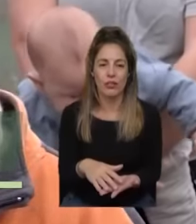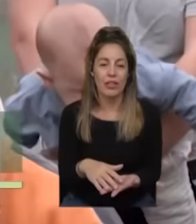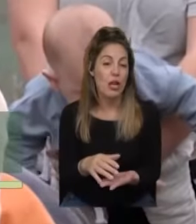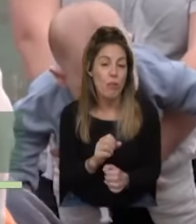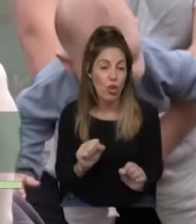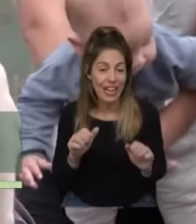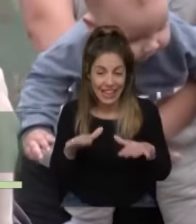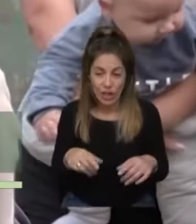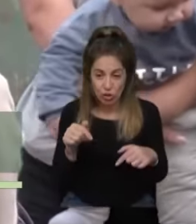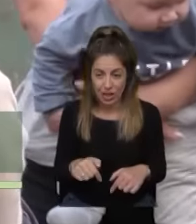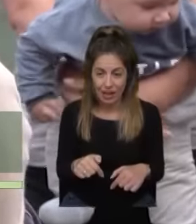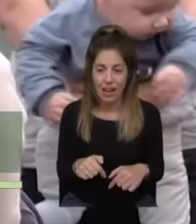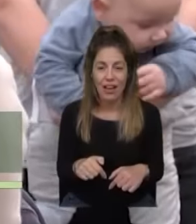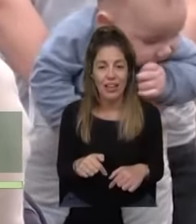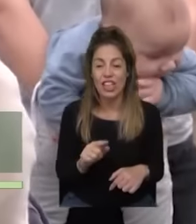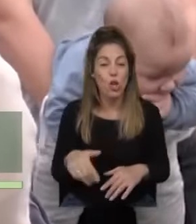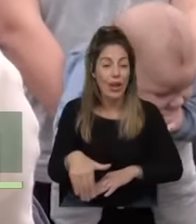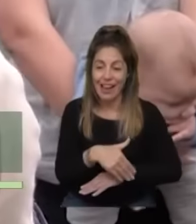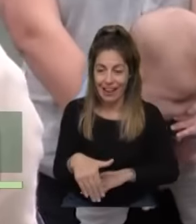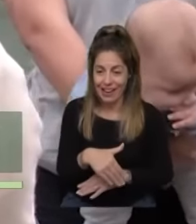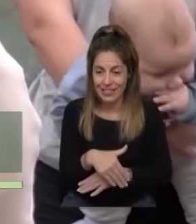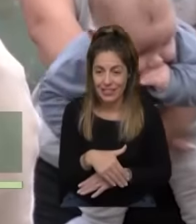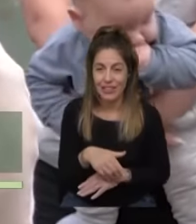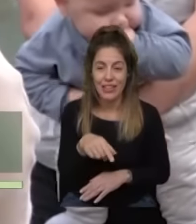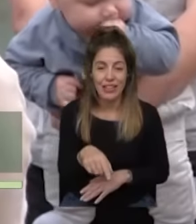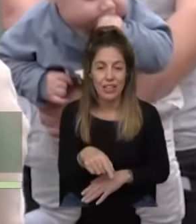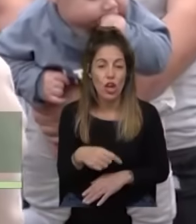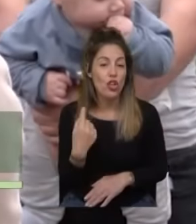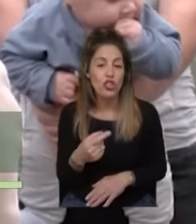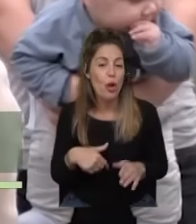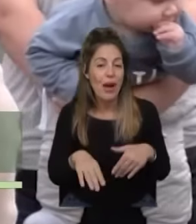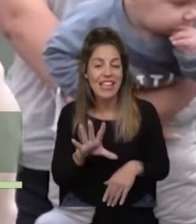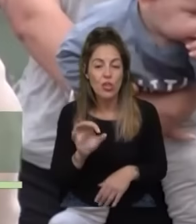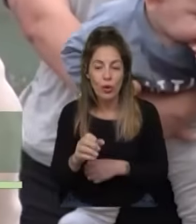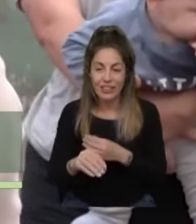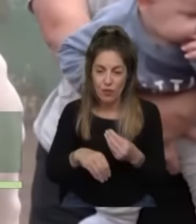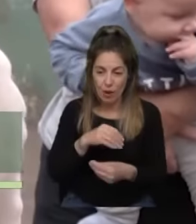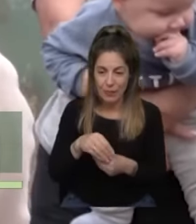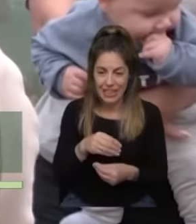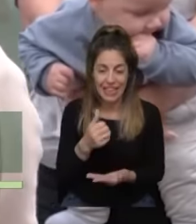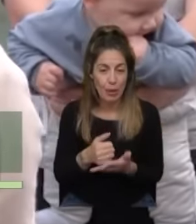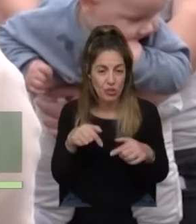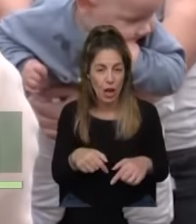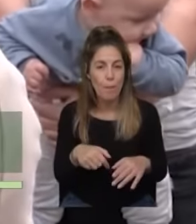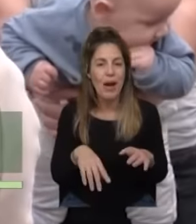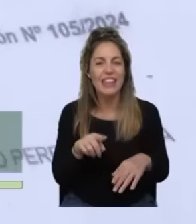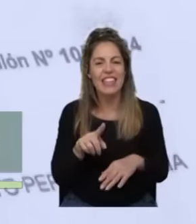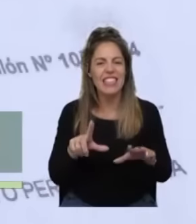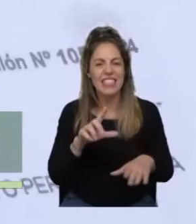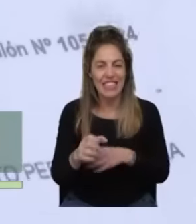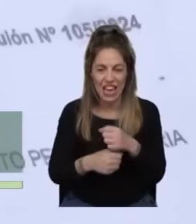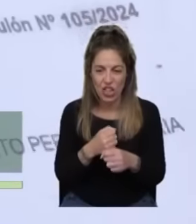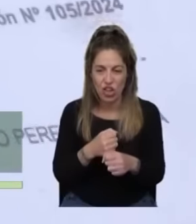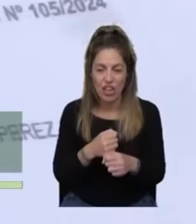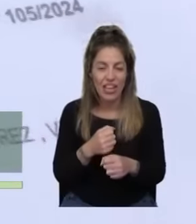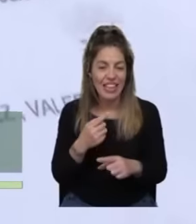y poder nosotros quedarnos acá y no estar en la calle, más que nada. Nosotros somos más de 50 familias que estamos acá. Y hace más de 17 años que existe el barrio, y